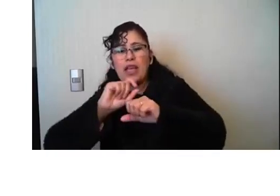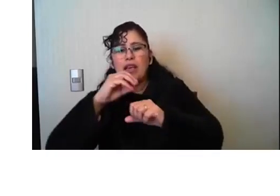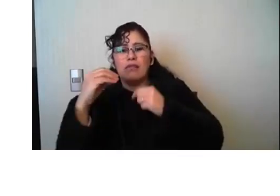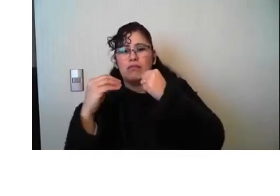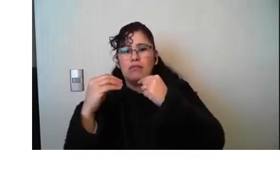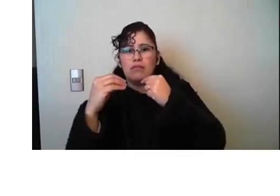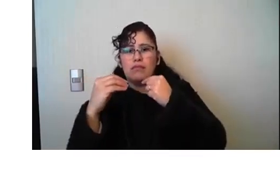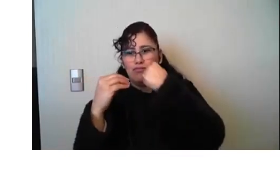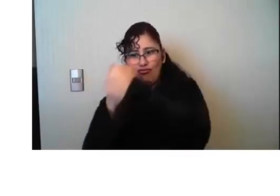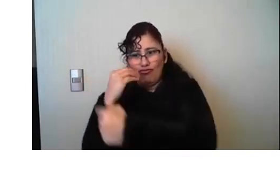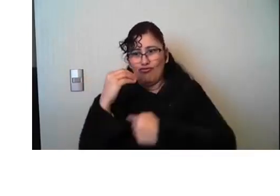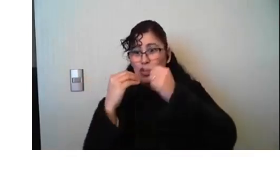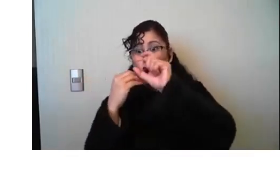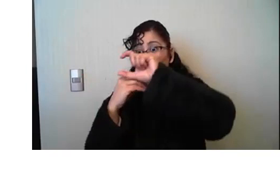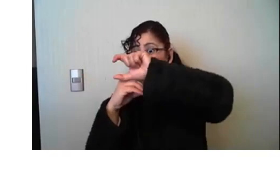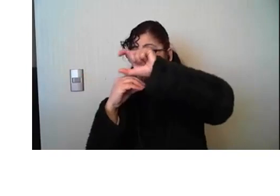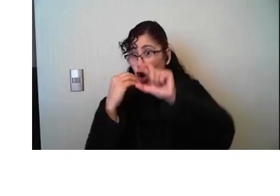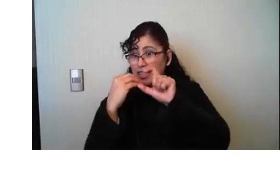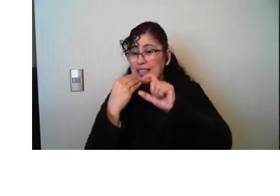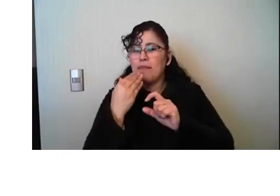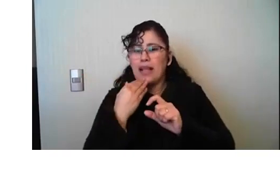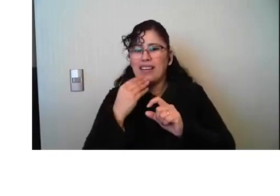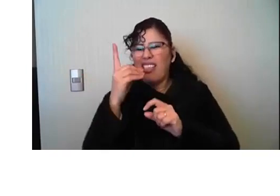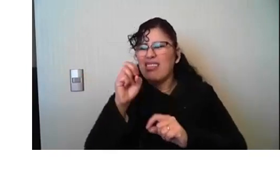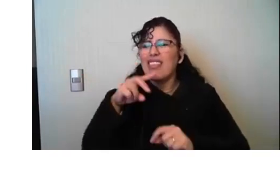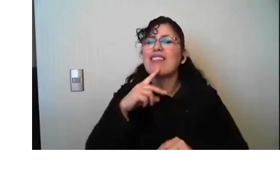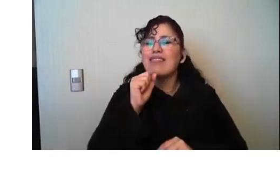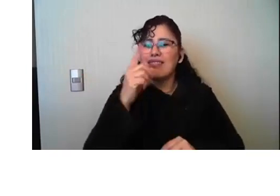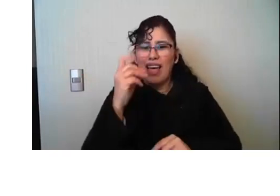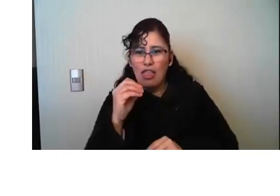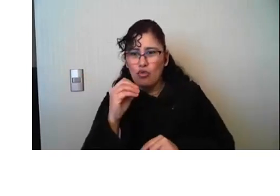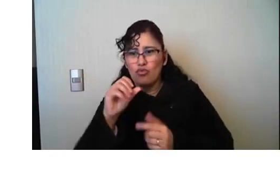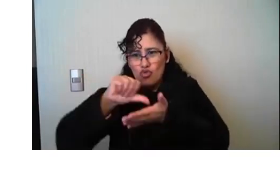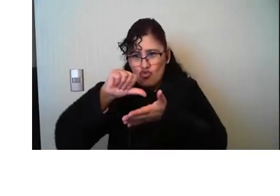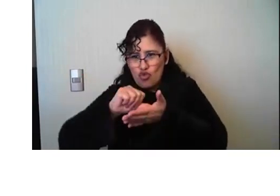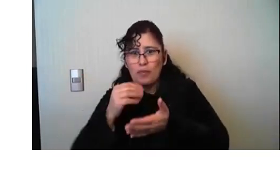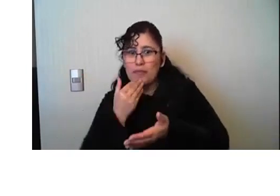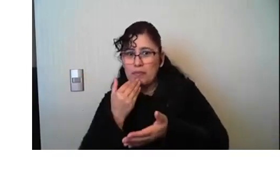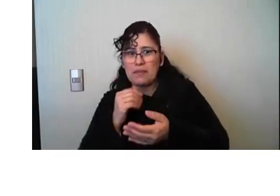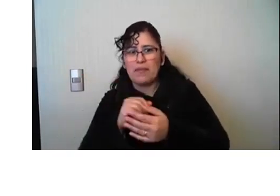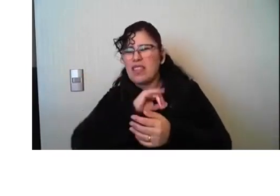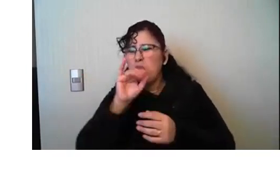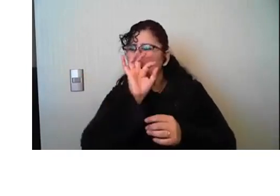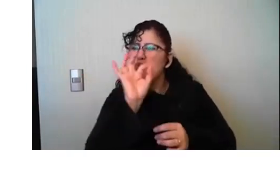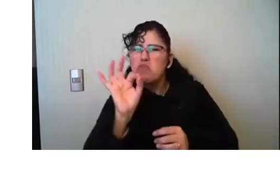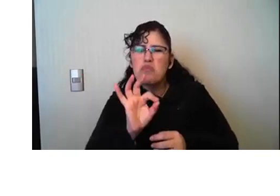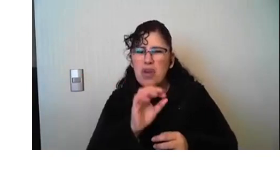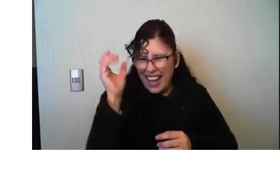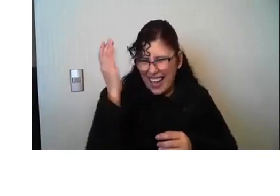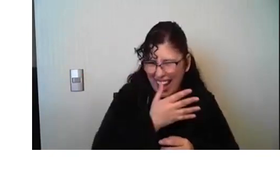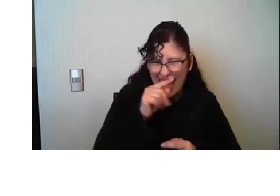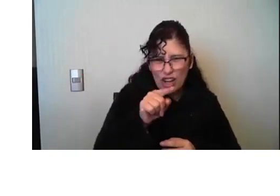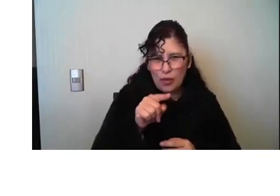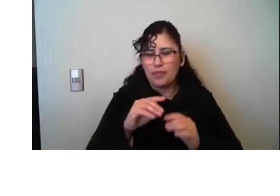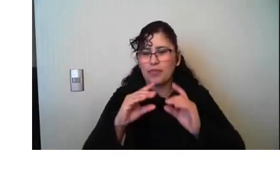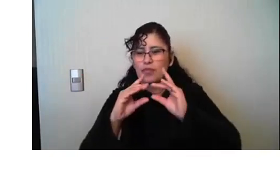su núcleo asociado, que en este caso es el dentado. Aparecen estos puntos negros que corresponden a los núcleos pontinos